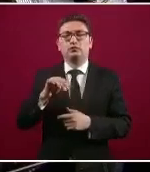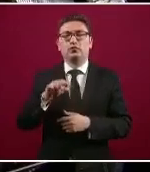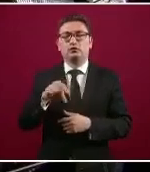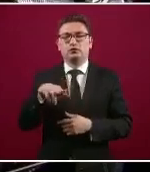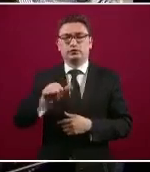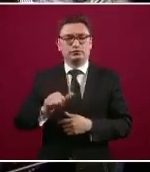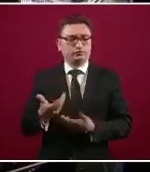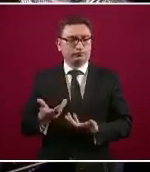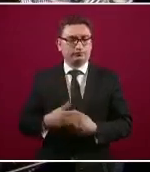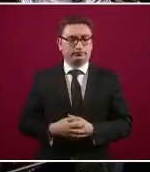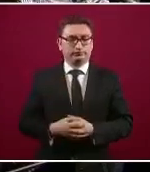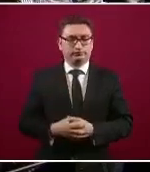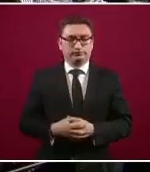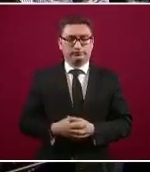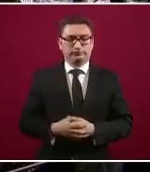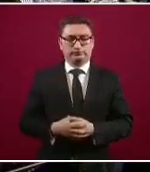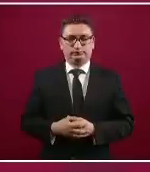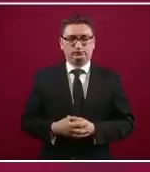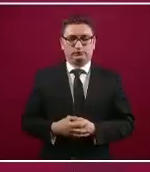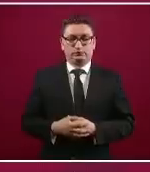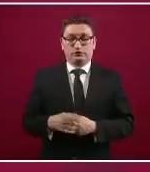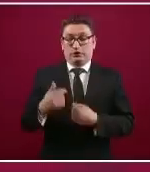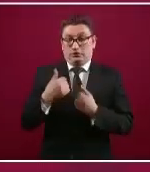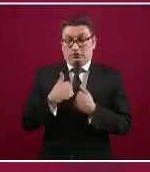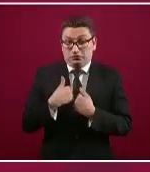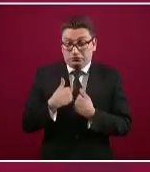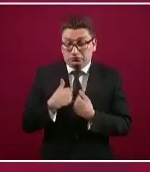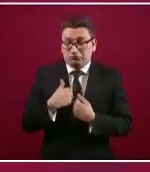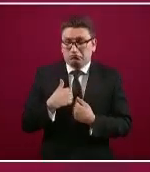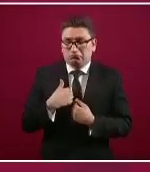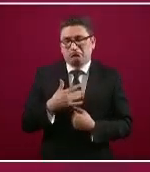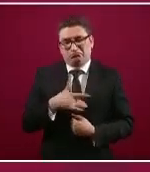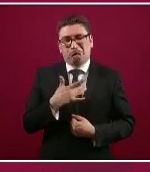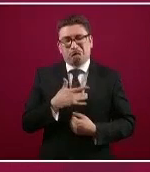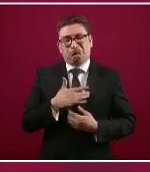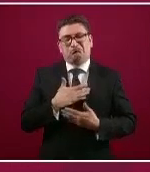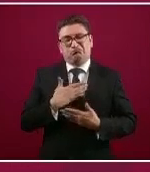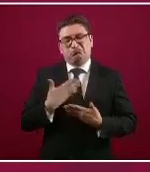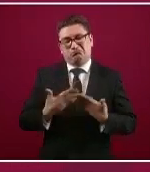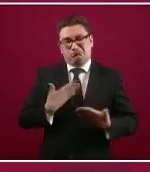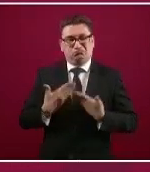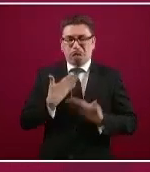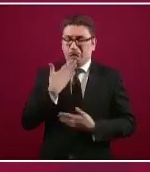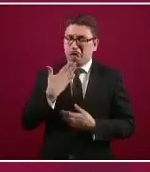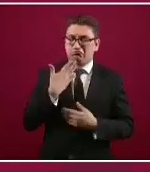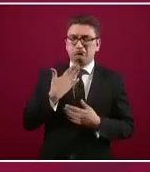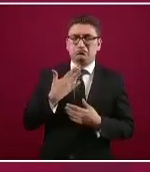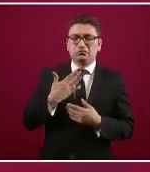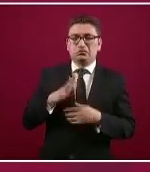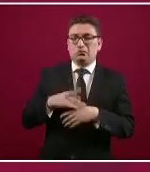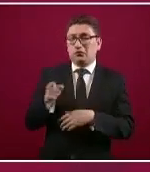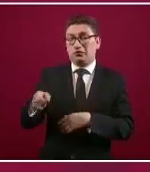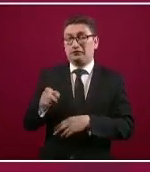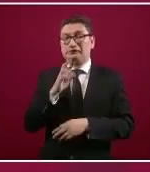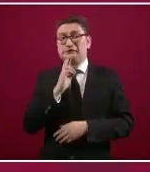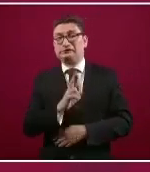Gracias. Yo celebro que ya haya